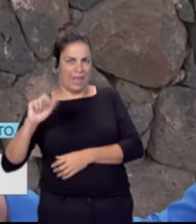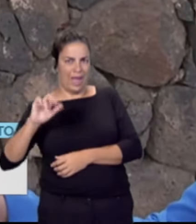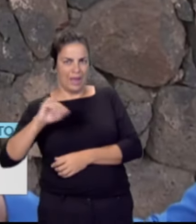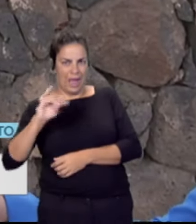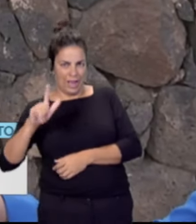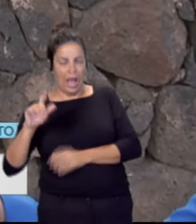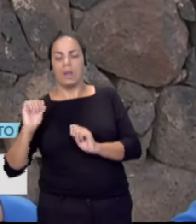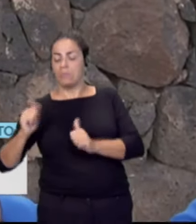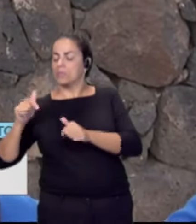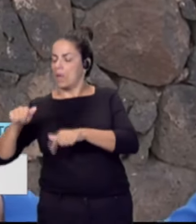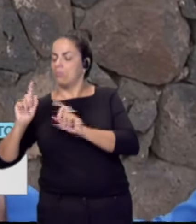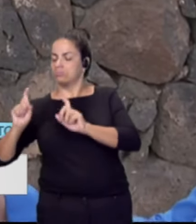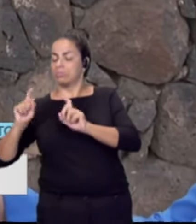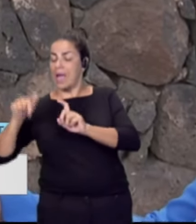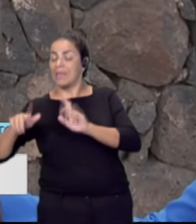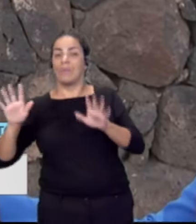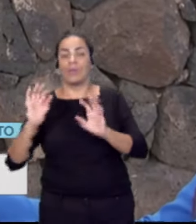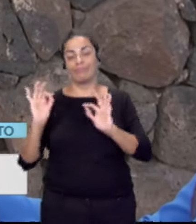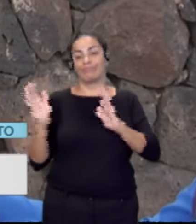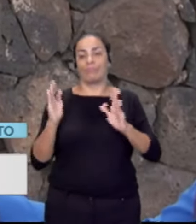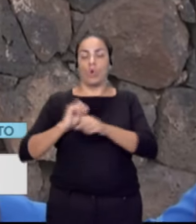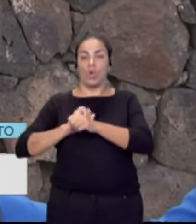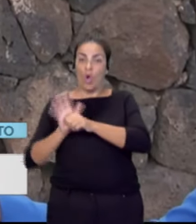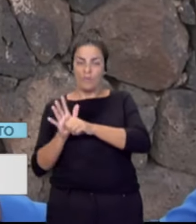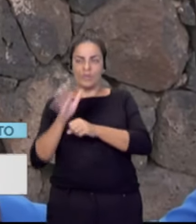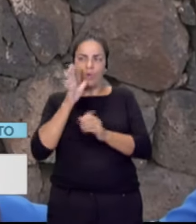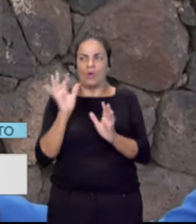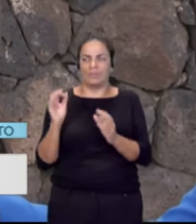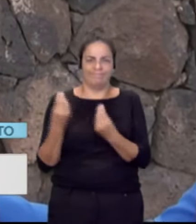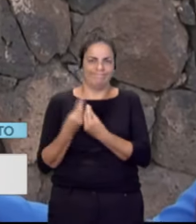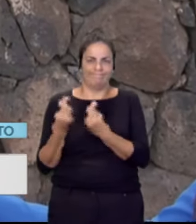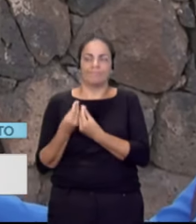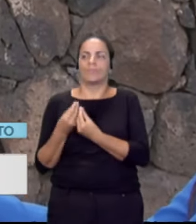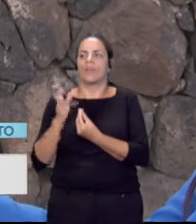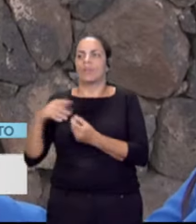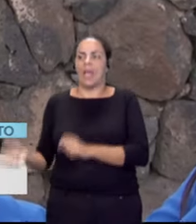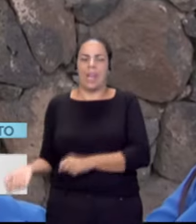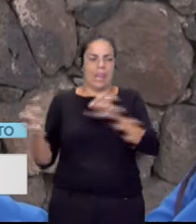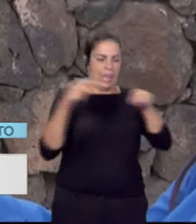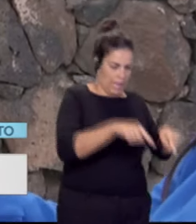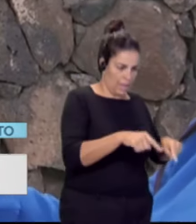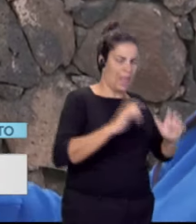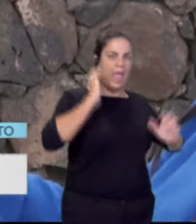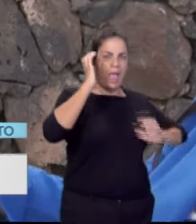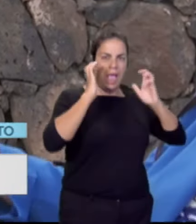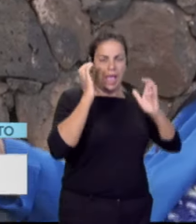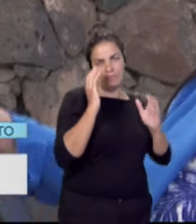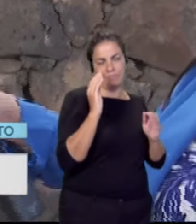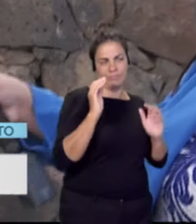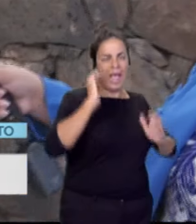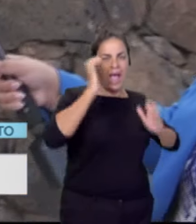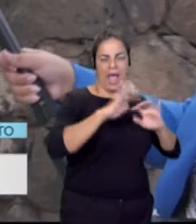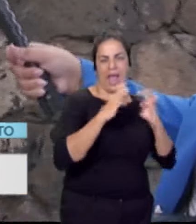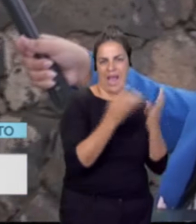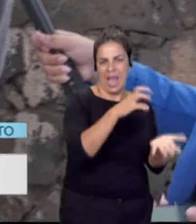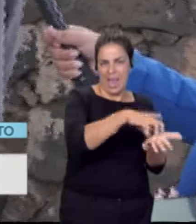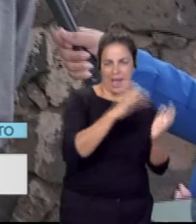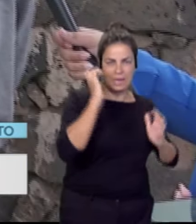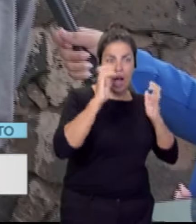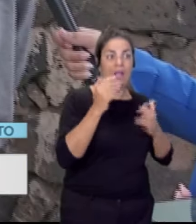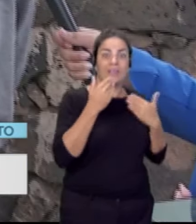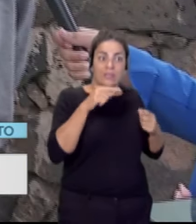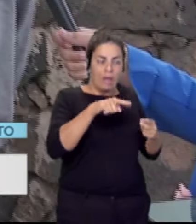por las situaciones de espacio, se trasladó aquí a la granja, donde gracias a ello el ciclo ha evolucionado,